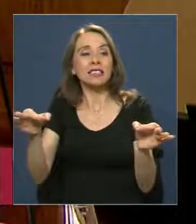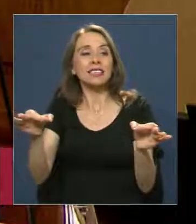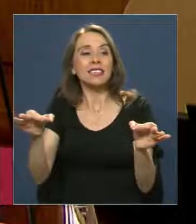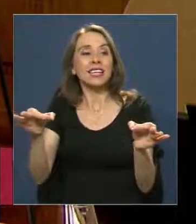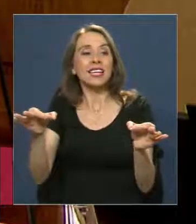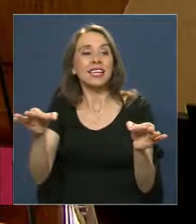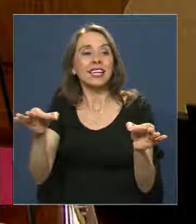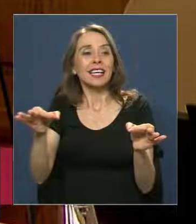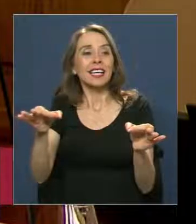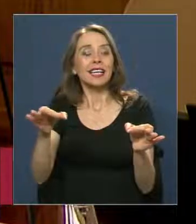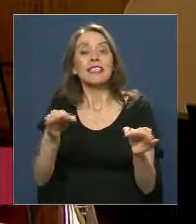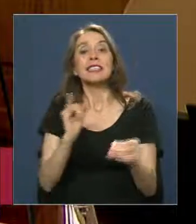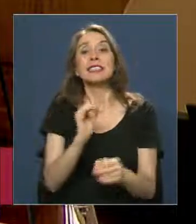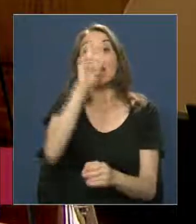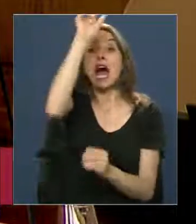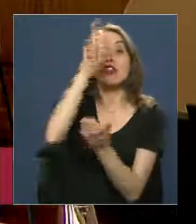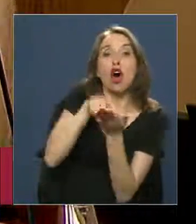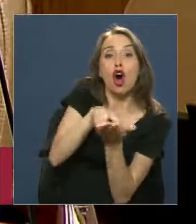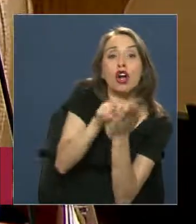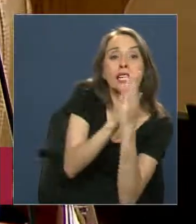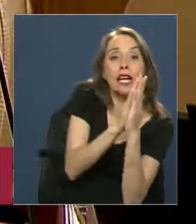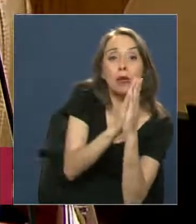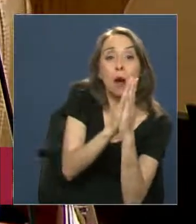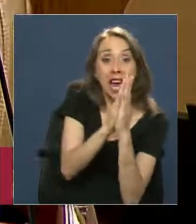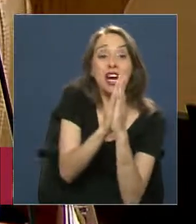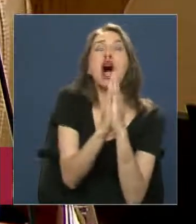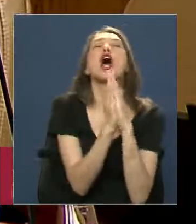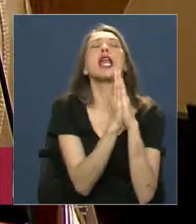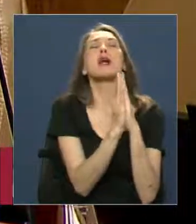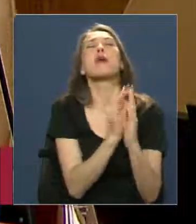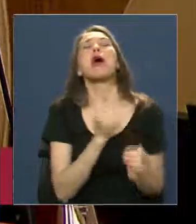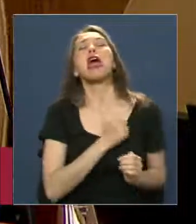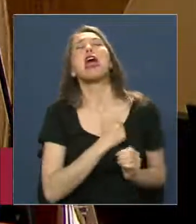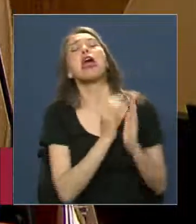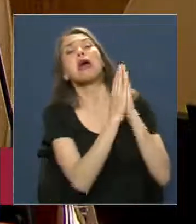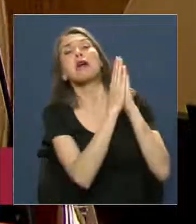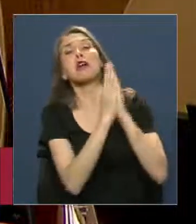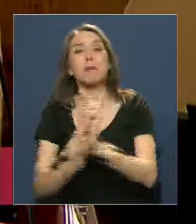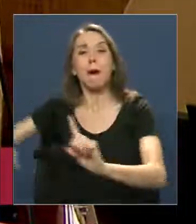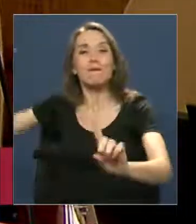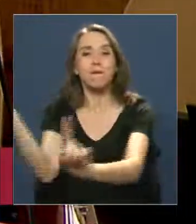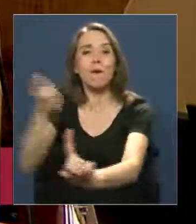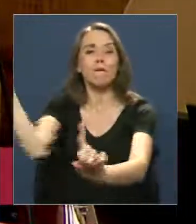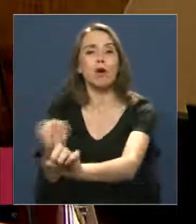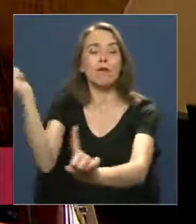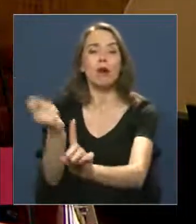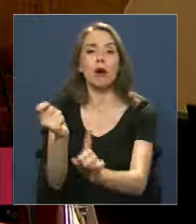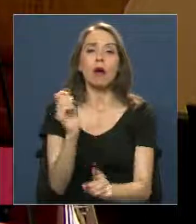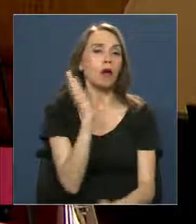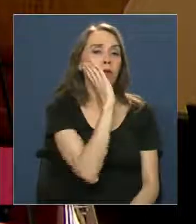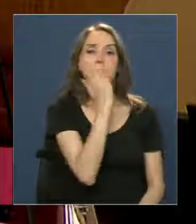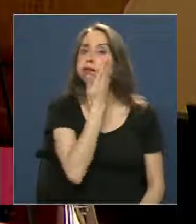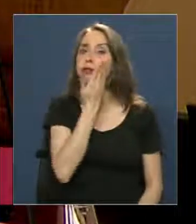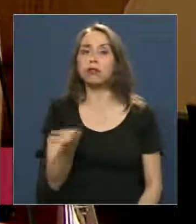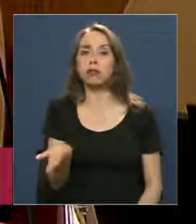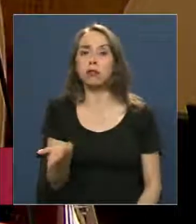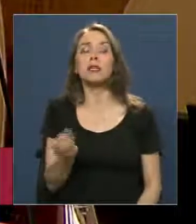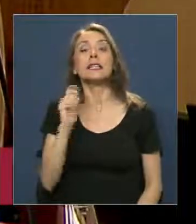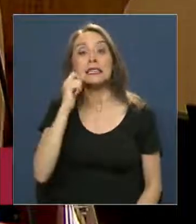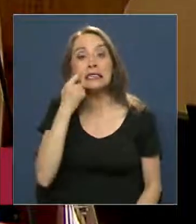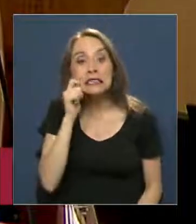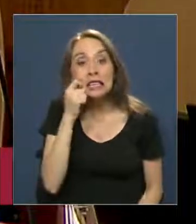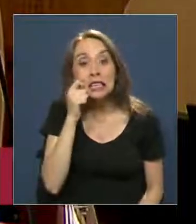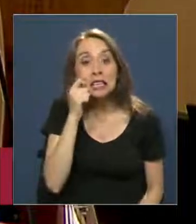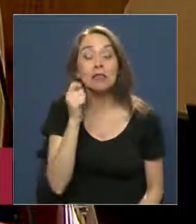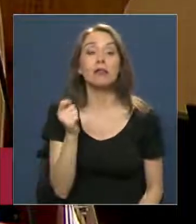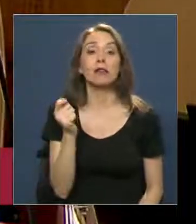pero a Dios rogando y con el mazo dando. Aquí, como no ha habido en el fondo, incluso